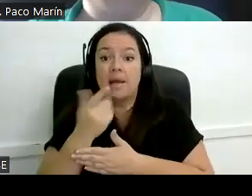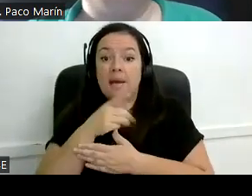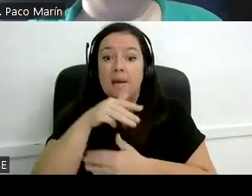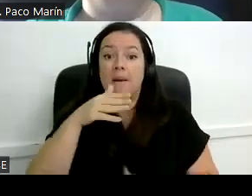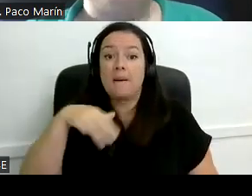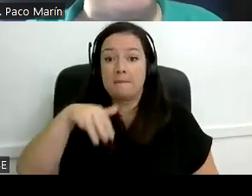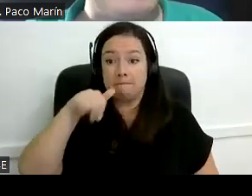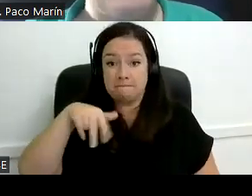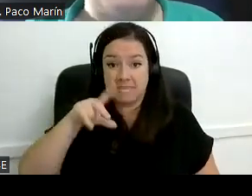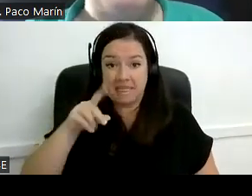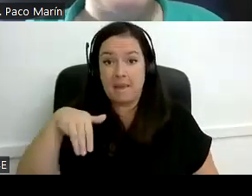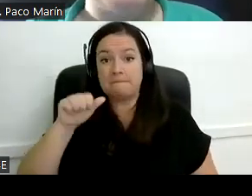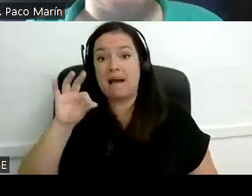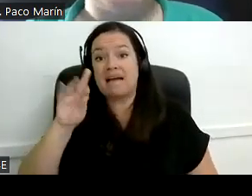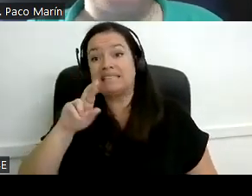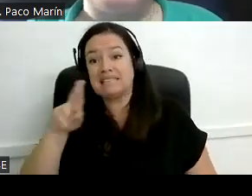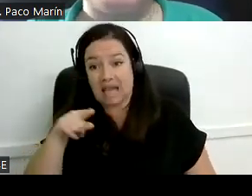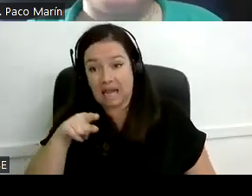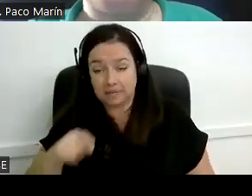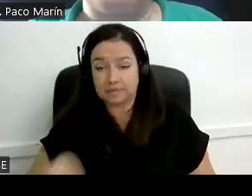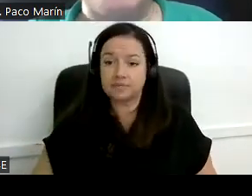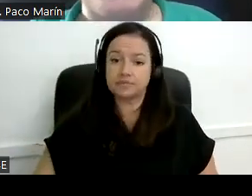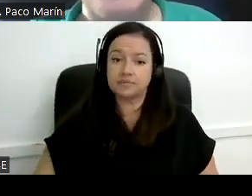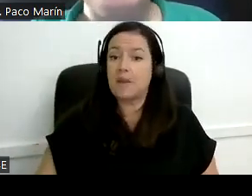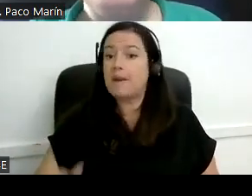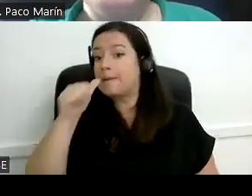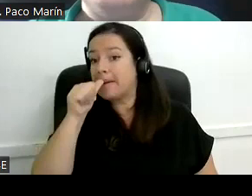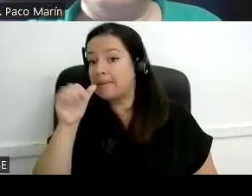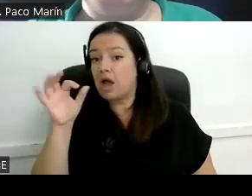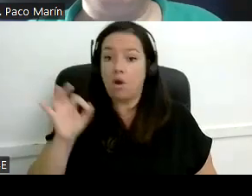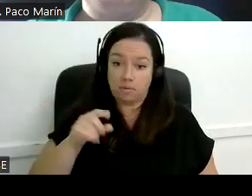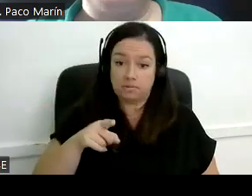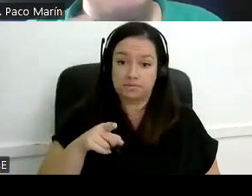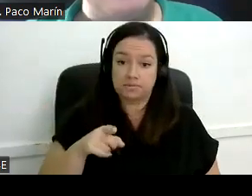Master Fórmula Green o el Mind Master Fórmula Red.